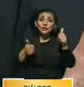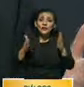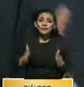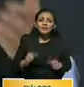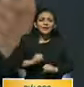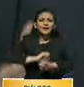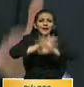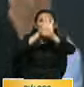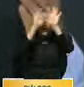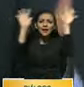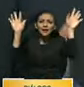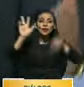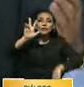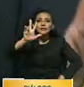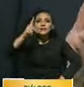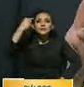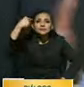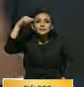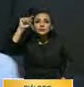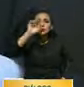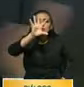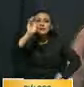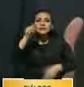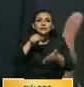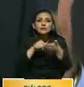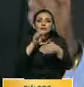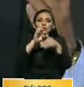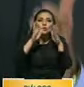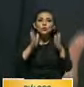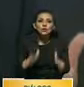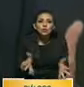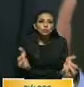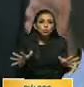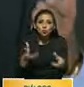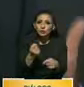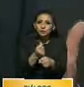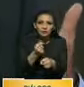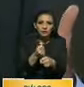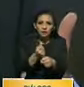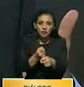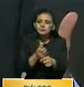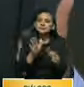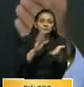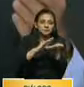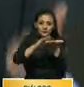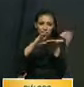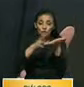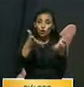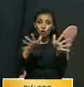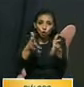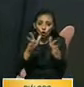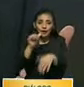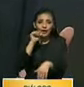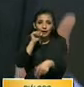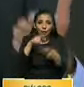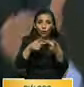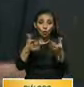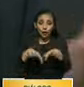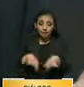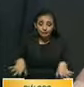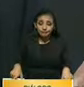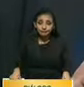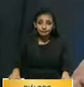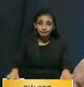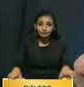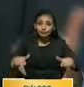clara. Hay 3,5 millones de ecuatorianos que no tienen agua potable, alcantarillado.